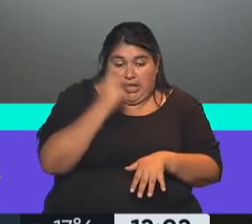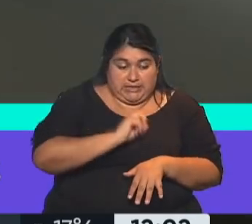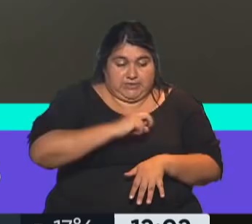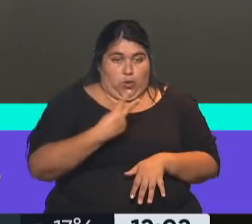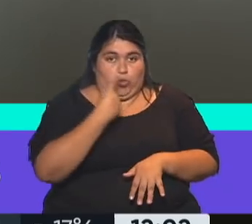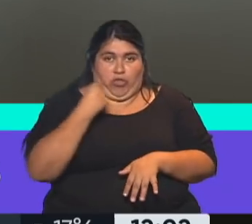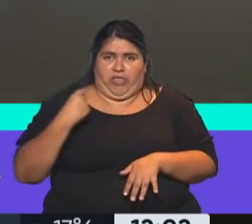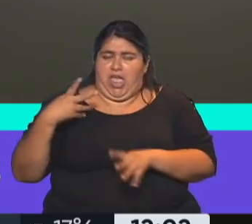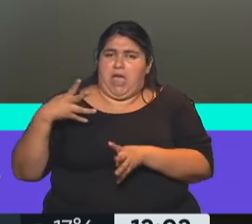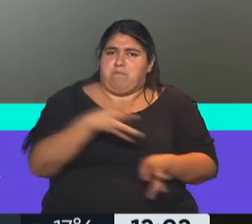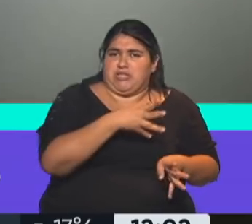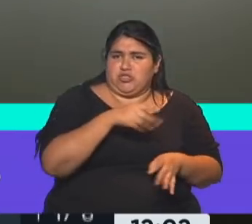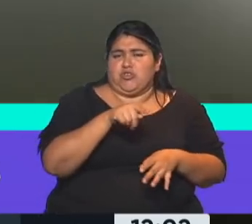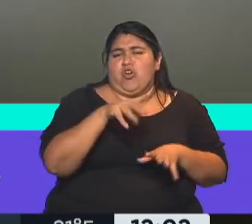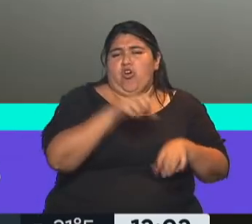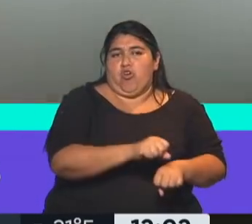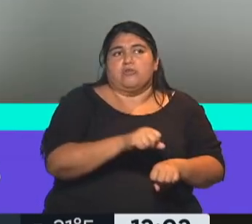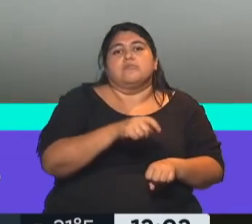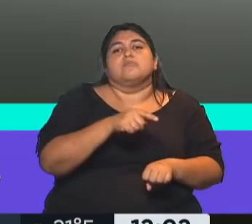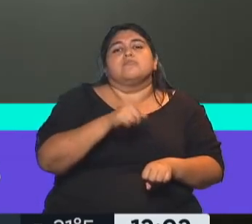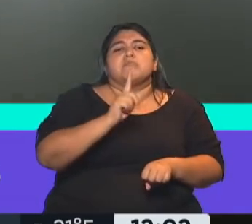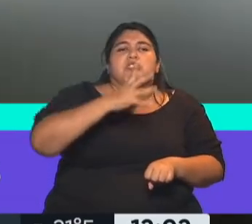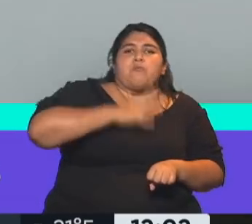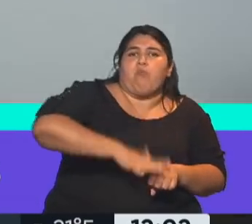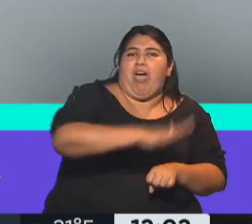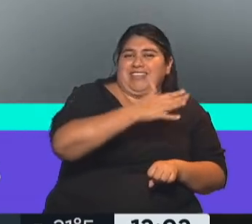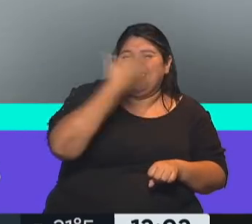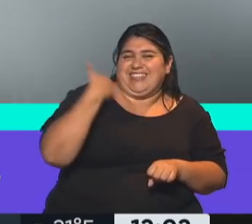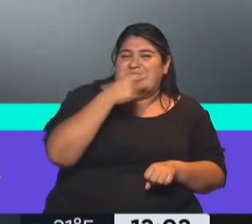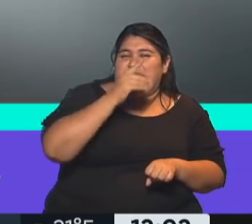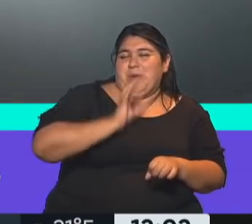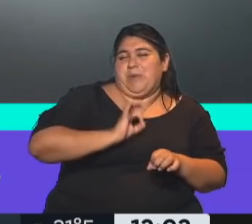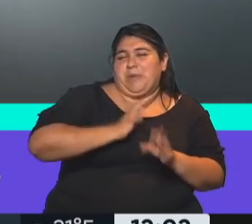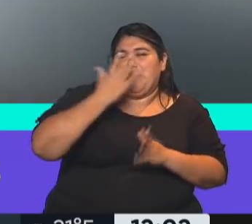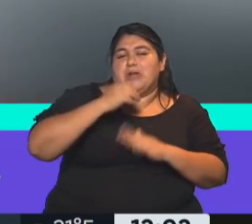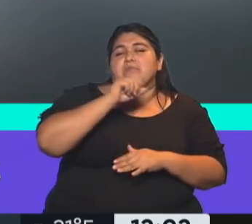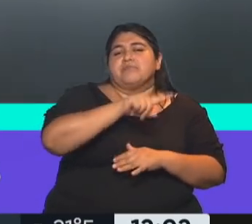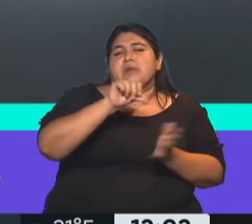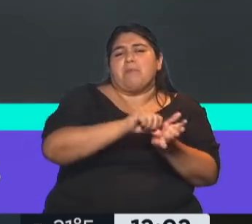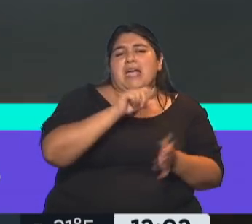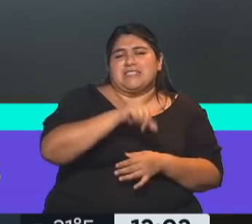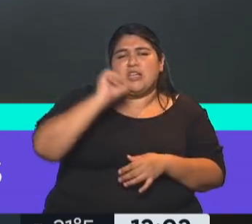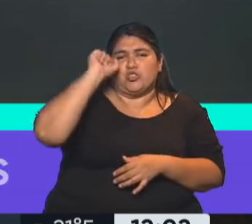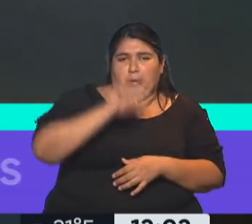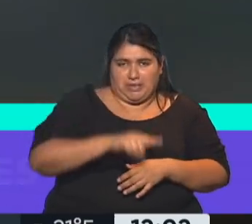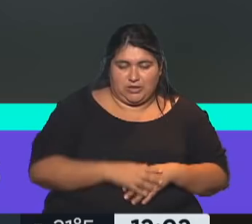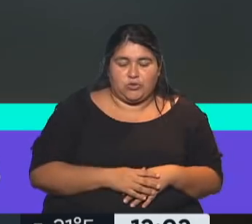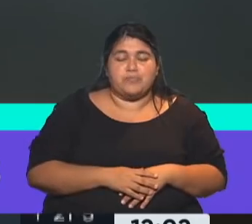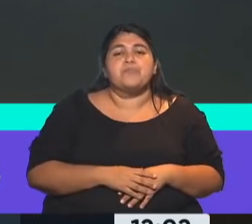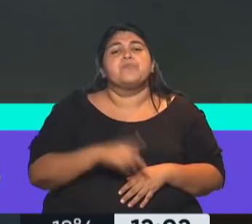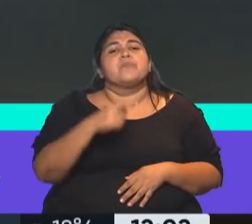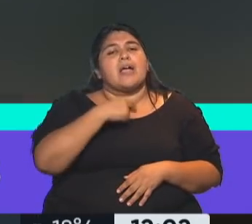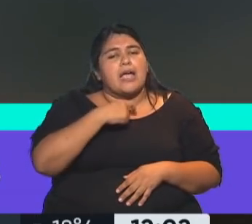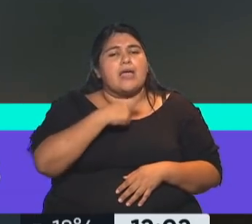de la invasión rusa sobre la antigua República Soviética. El ejército de Putin carga contra infraestructuras militares para forzar al